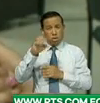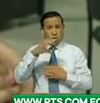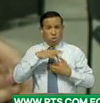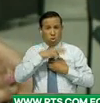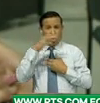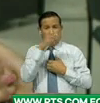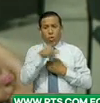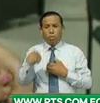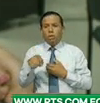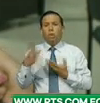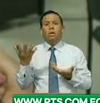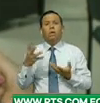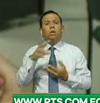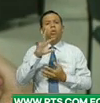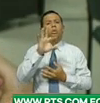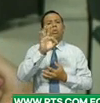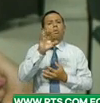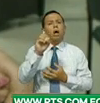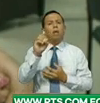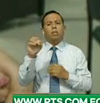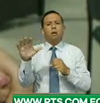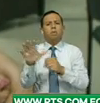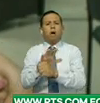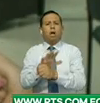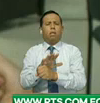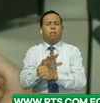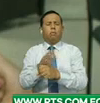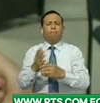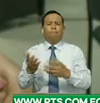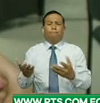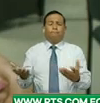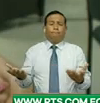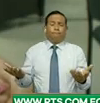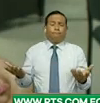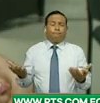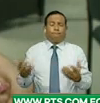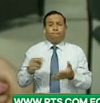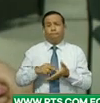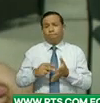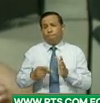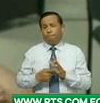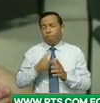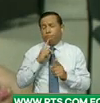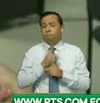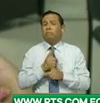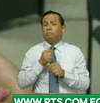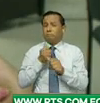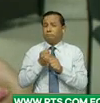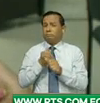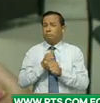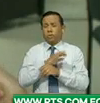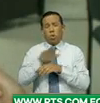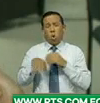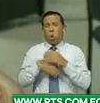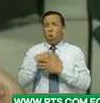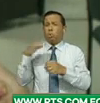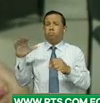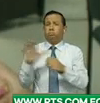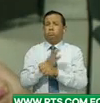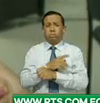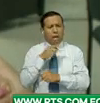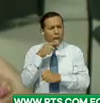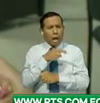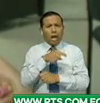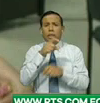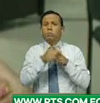Nosotros tenemos 90 ocupadas, tenemos 2 espacios al momento. Considero que ya se van a llenar porque... tenemos personas abajo,